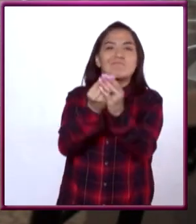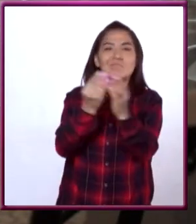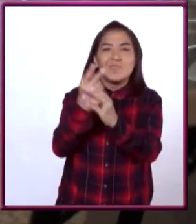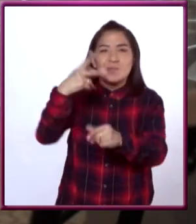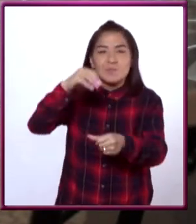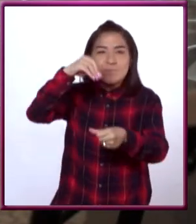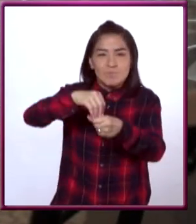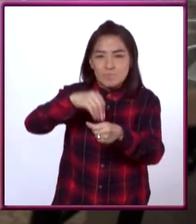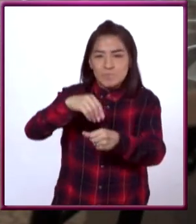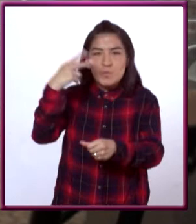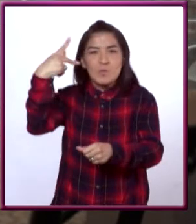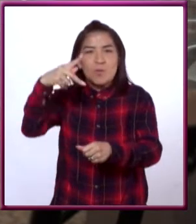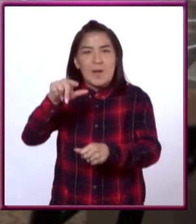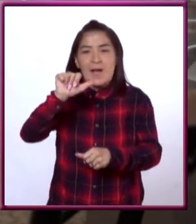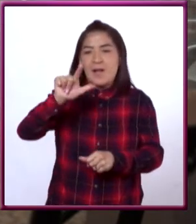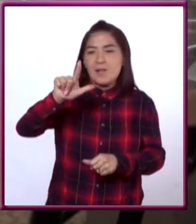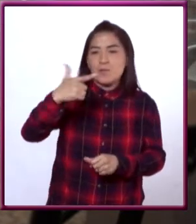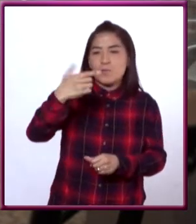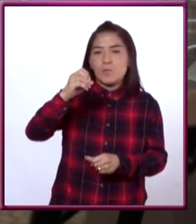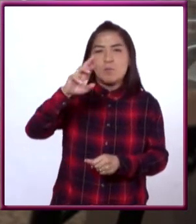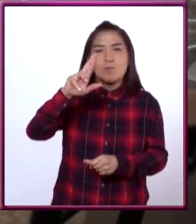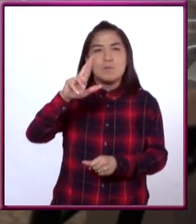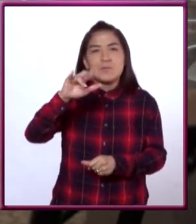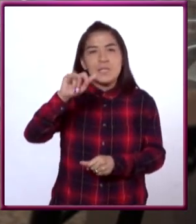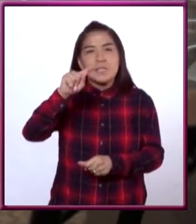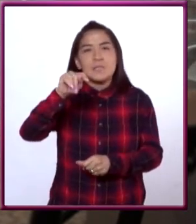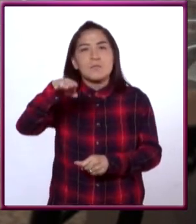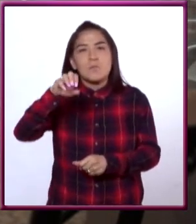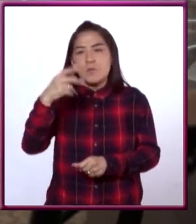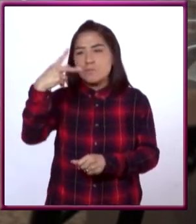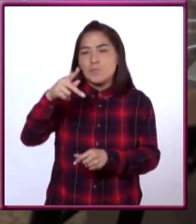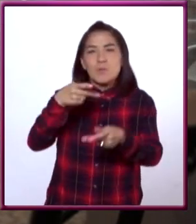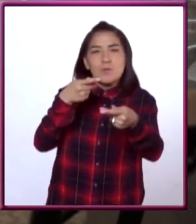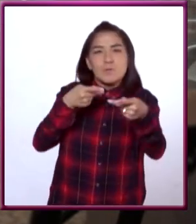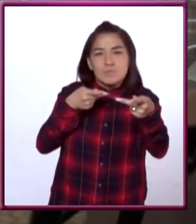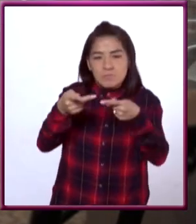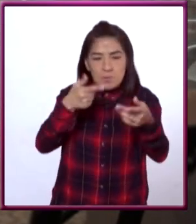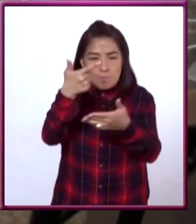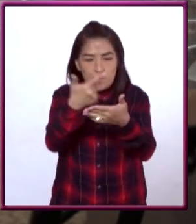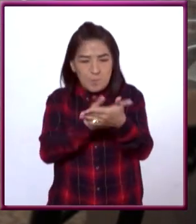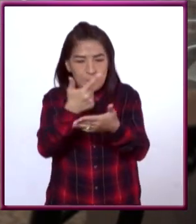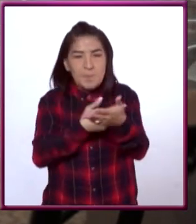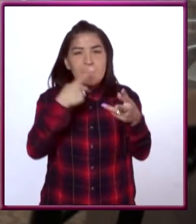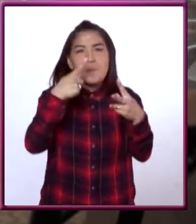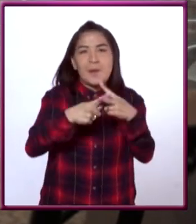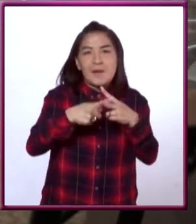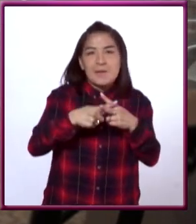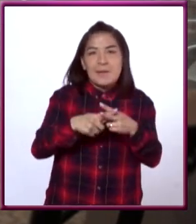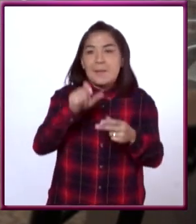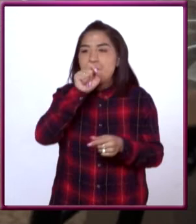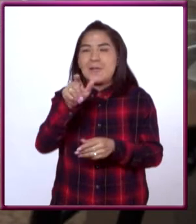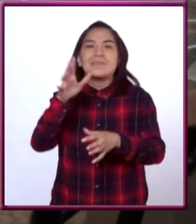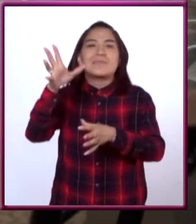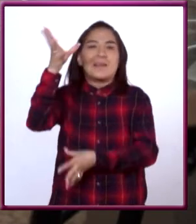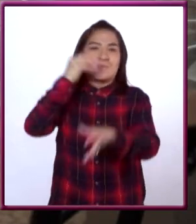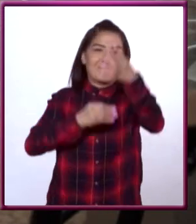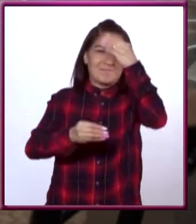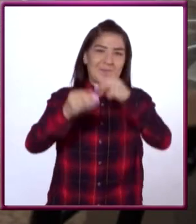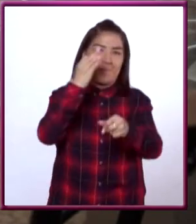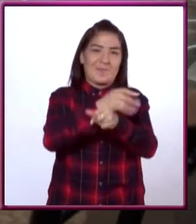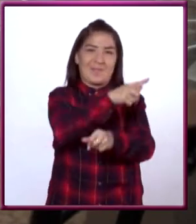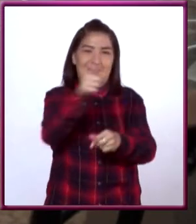algoritmos, y la base de esos algoritmos es esos cálculos y esas ecuaciones que en este momento pues están